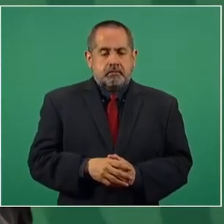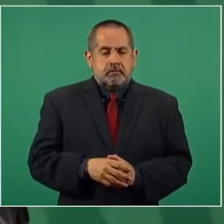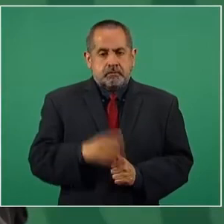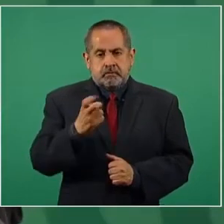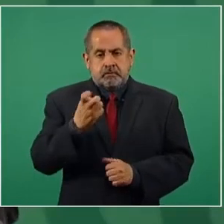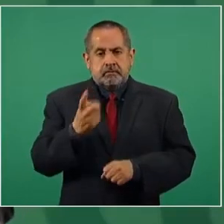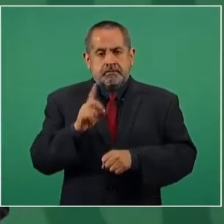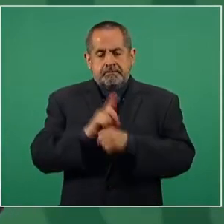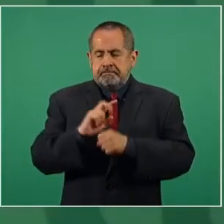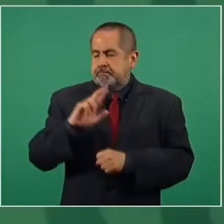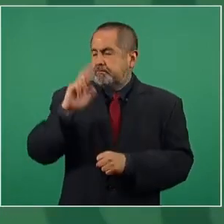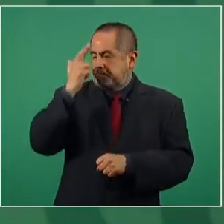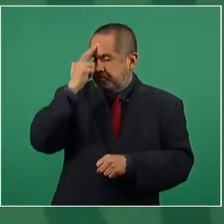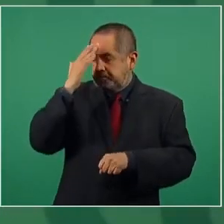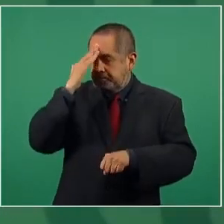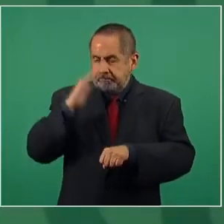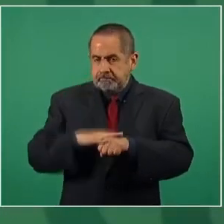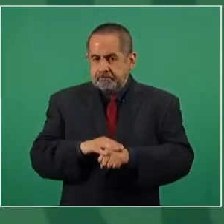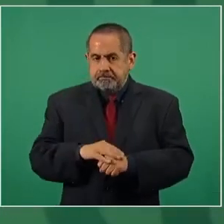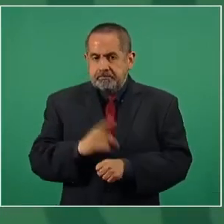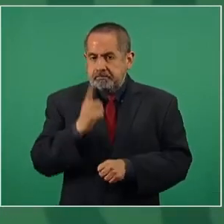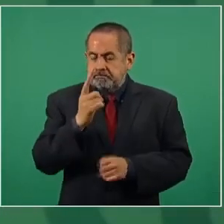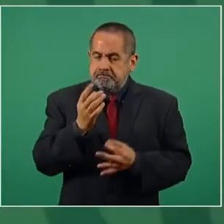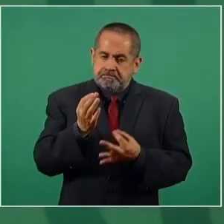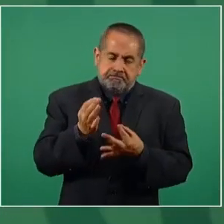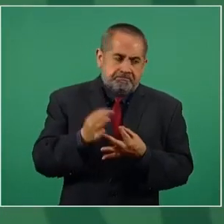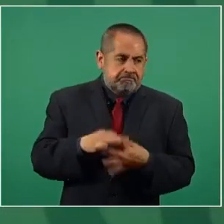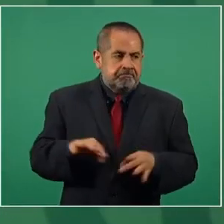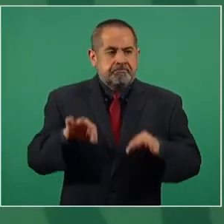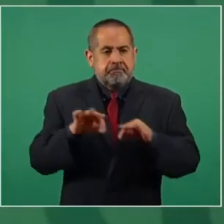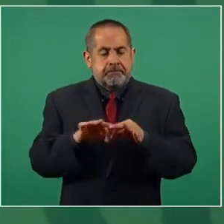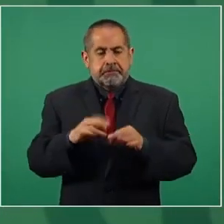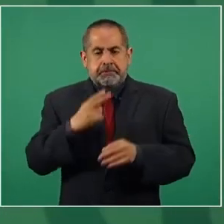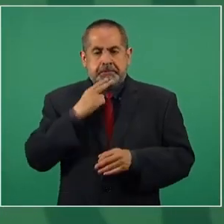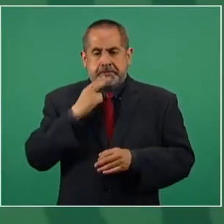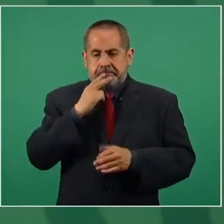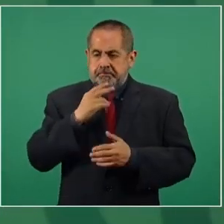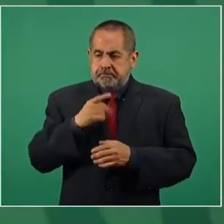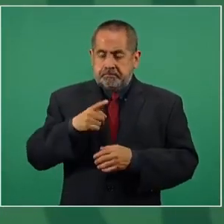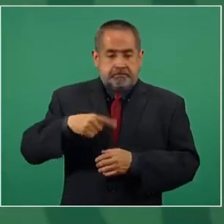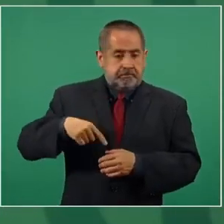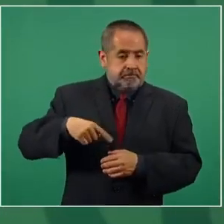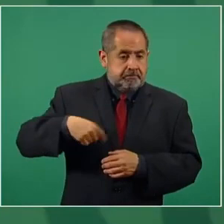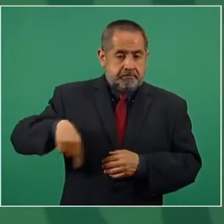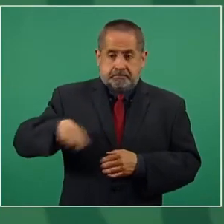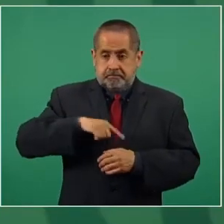recordar lo importante que ha sido para nuestro país